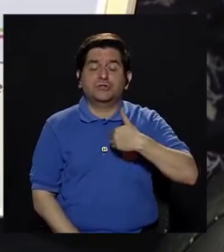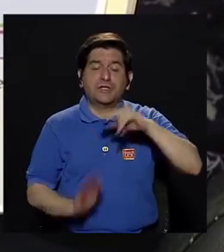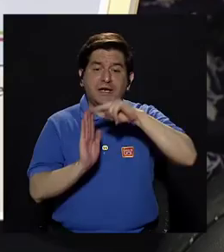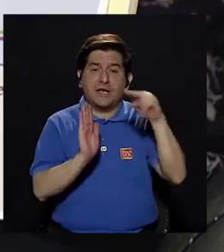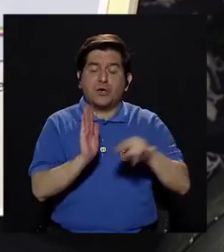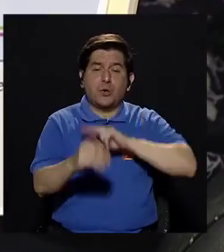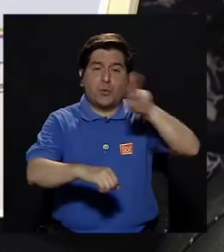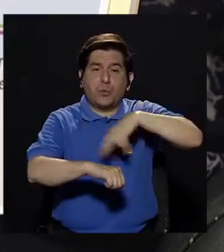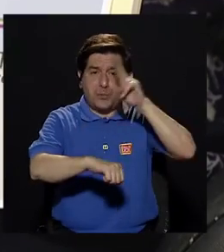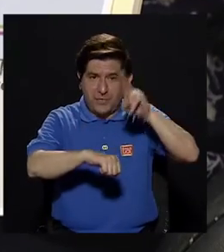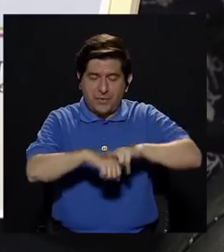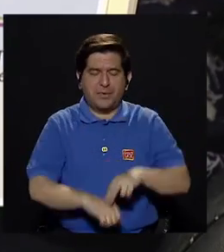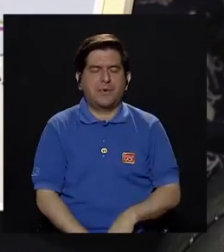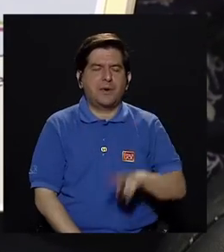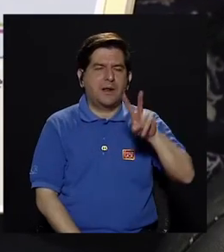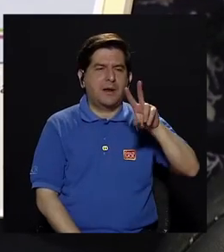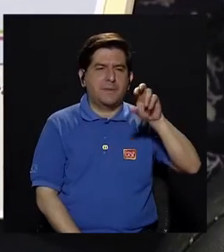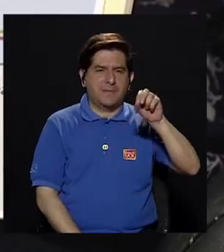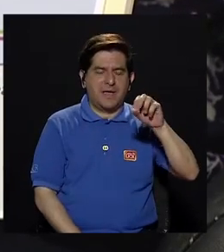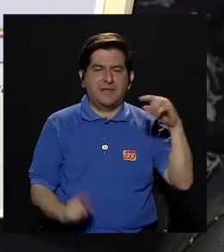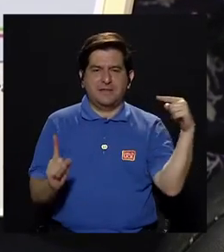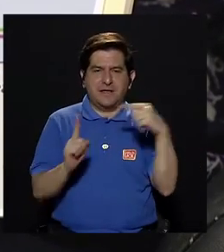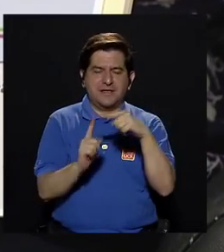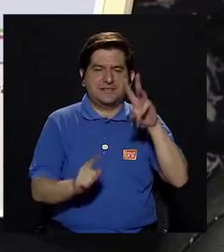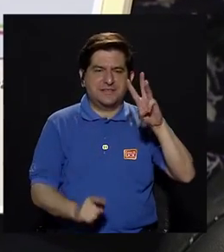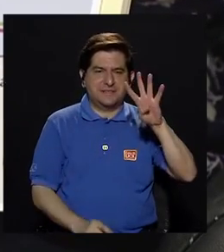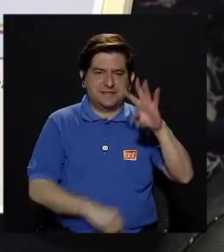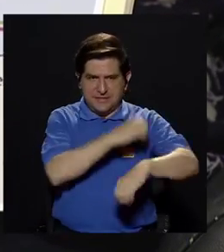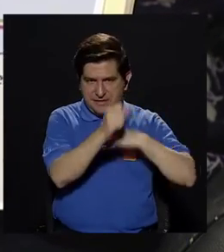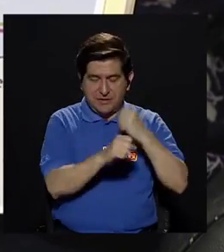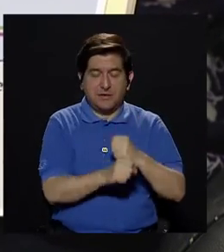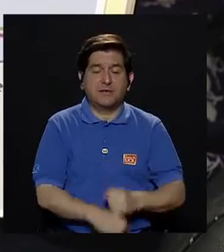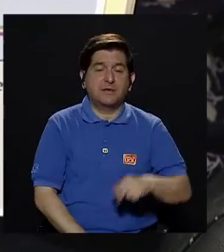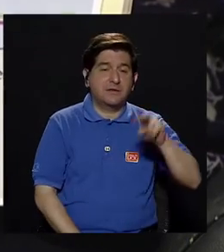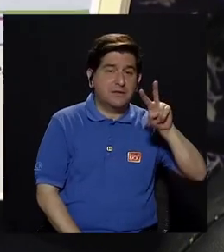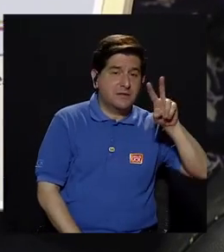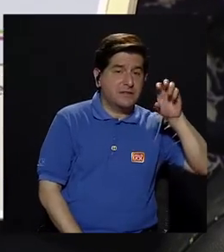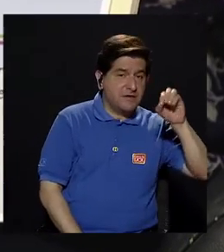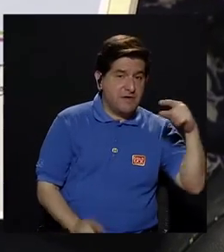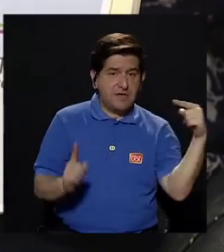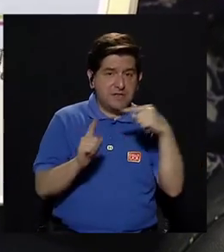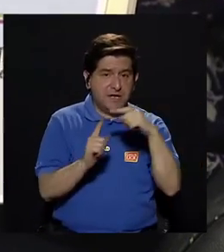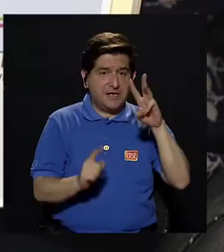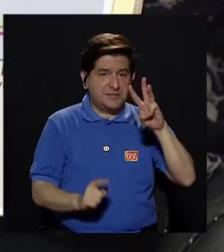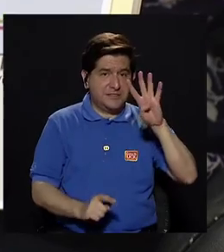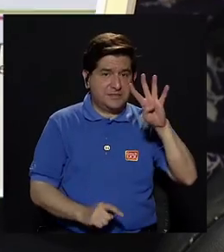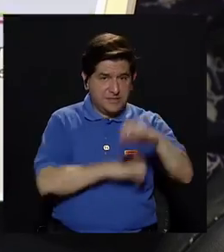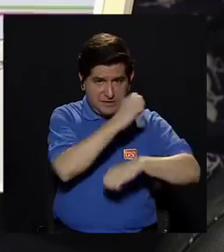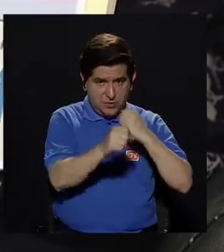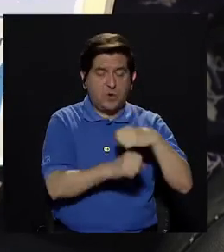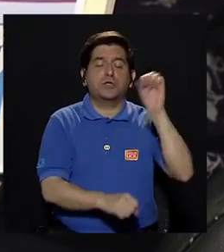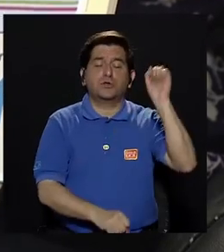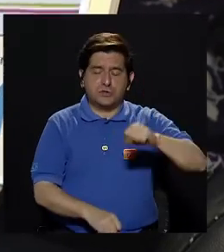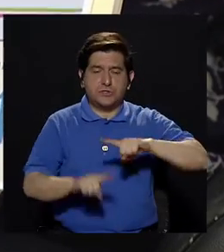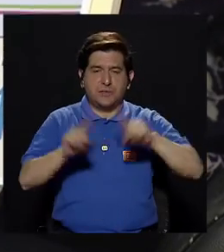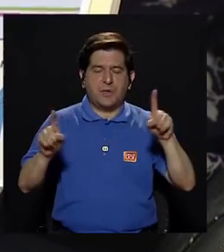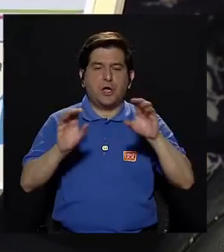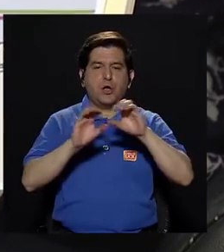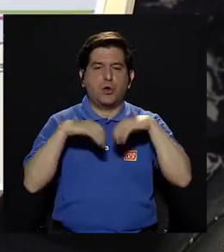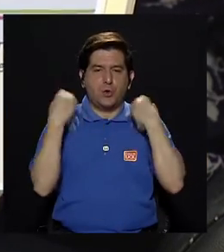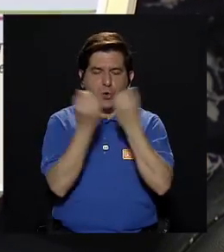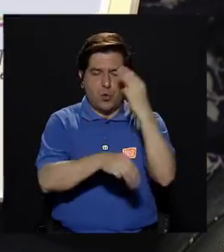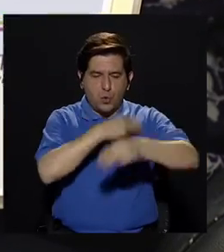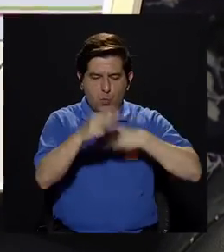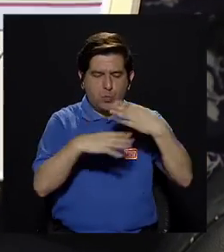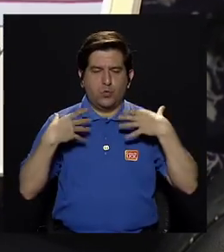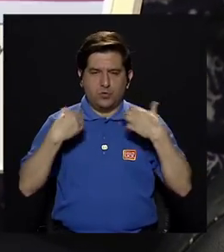como norma nacional de 20 a 64 años, ¿verdad? De 20 a 64 años. A 64 años empezar a los 20. Pero la Organización Mundial